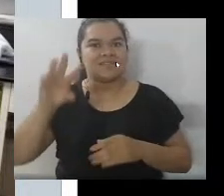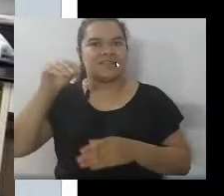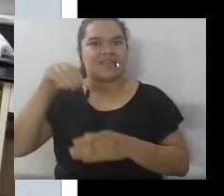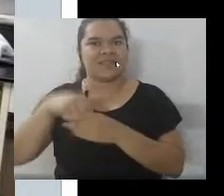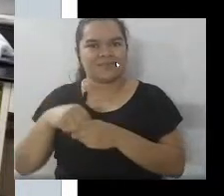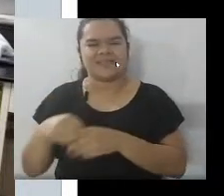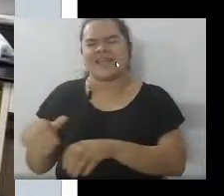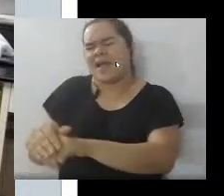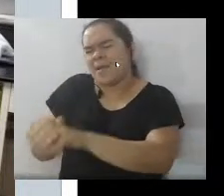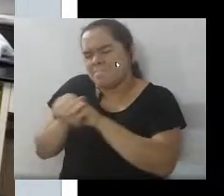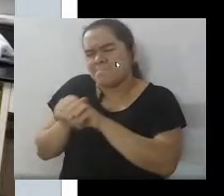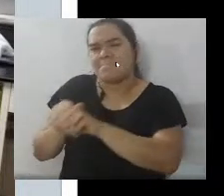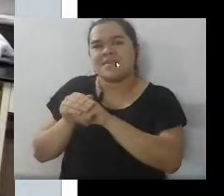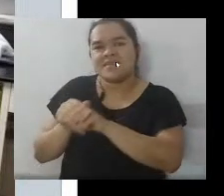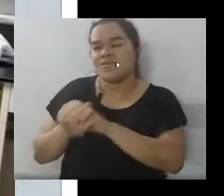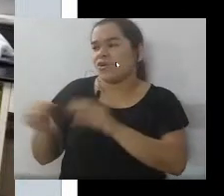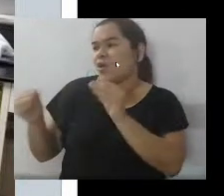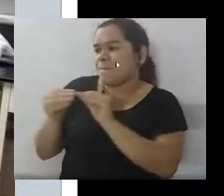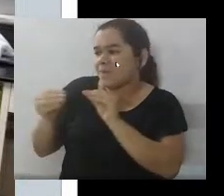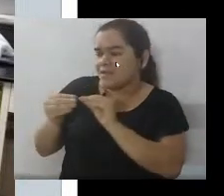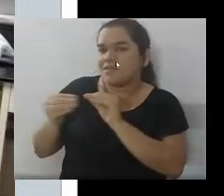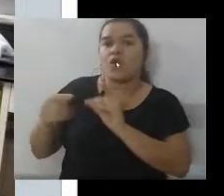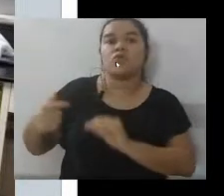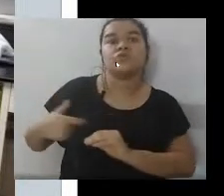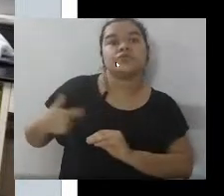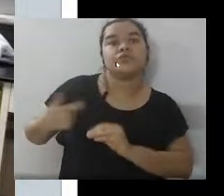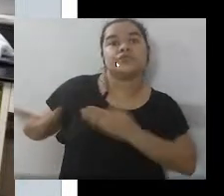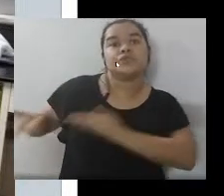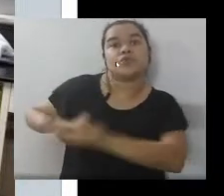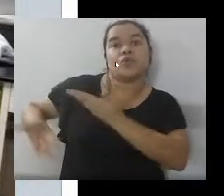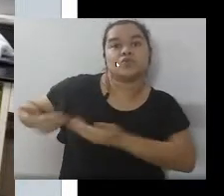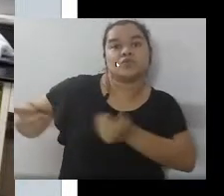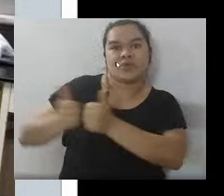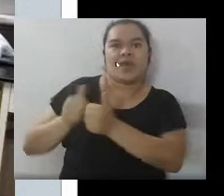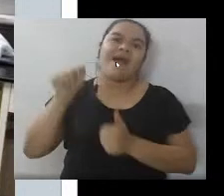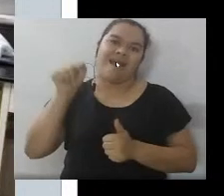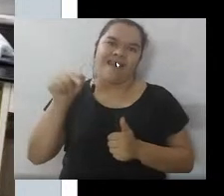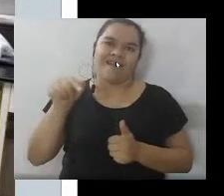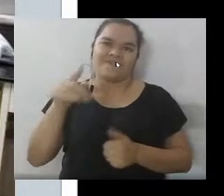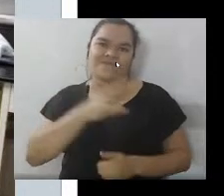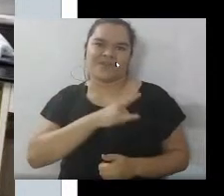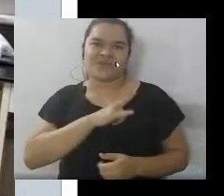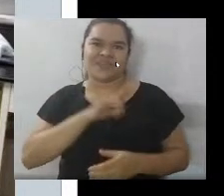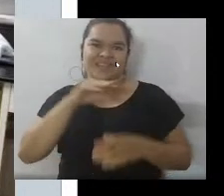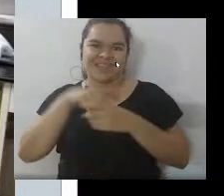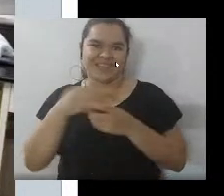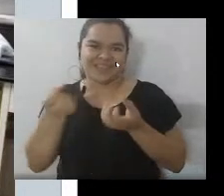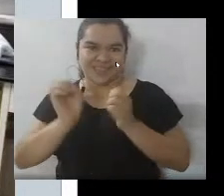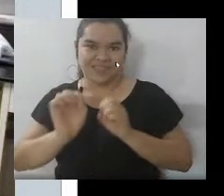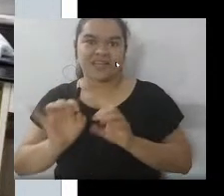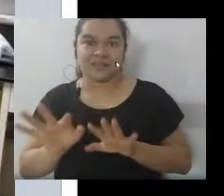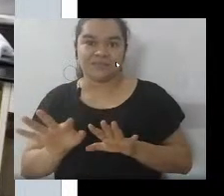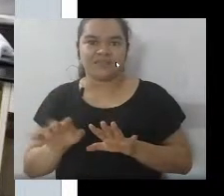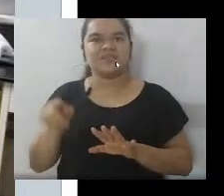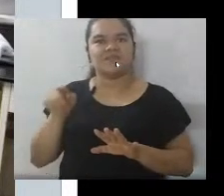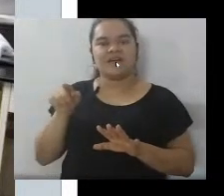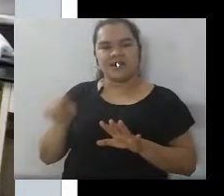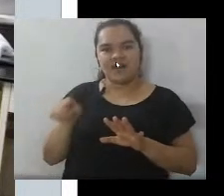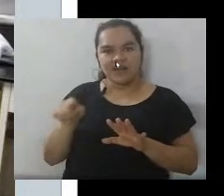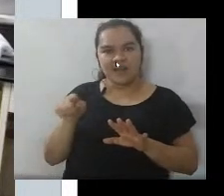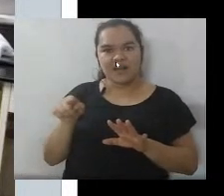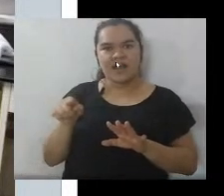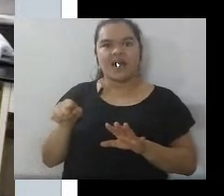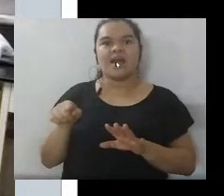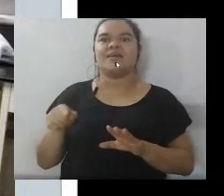después sean colegas y hasta socios quizá. Y esto se hace en estos espacios de encuentro donde